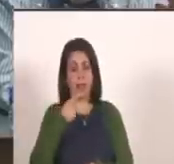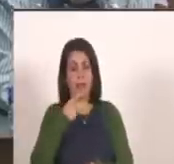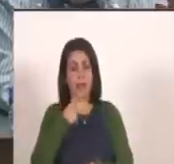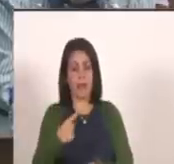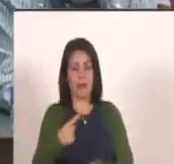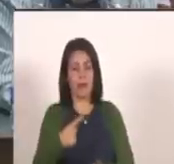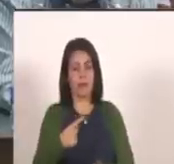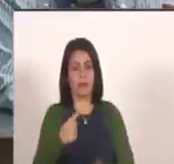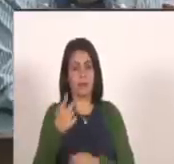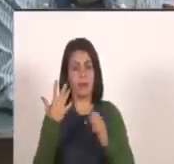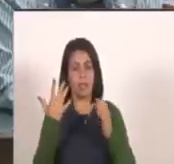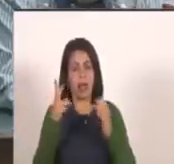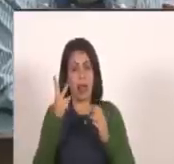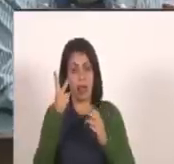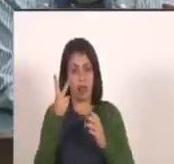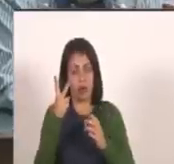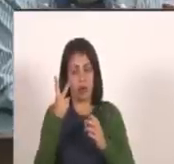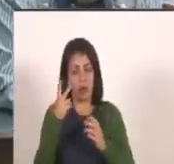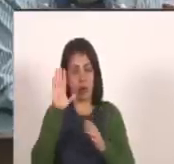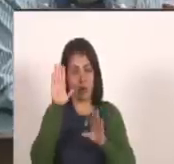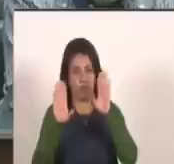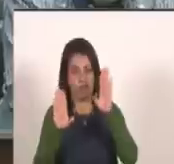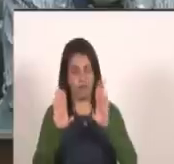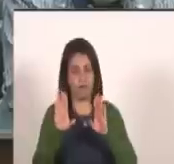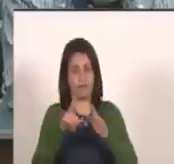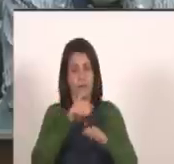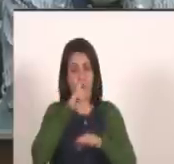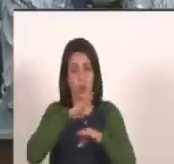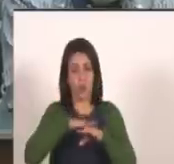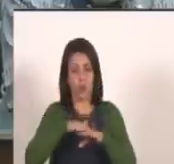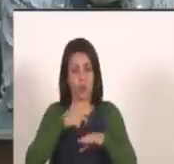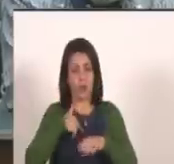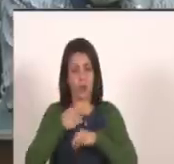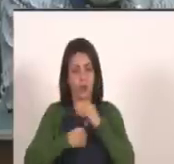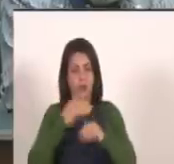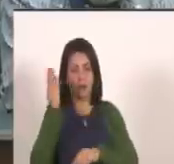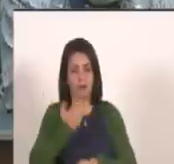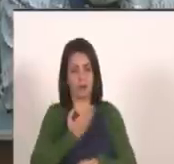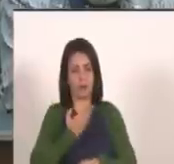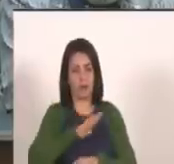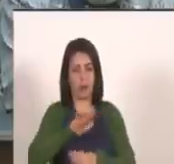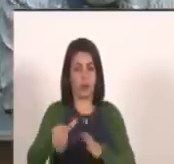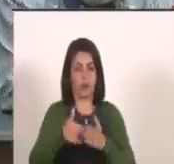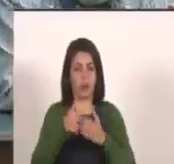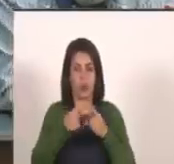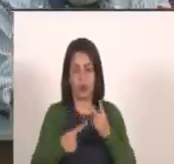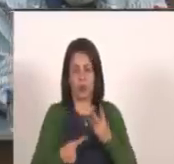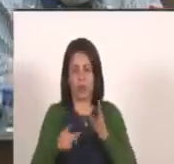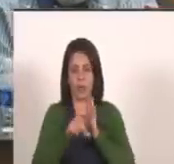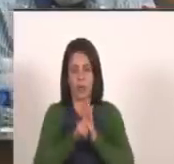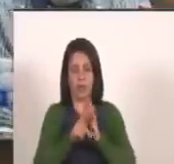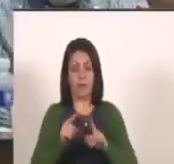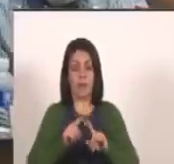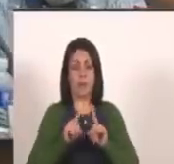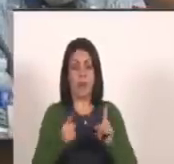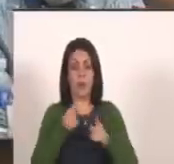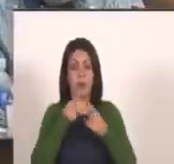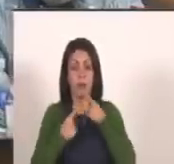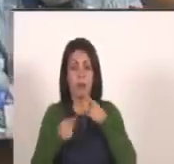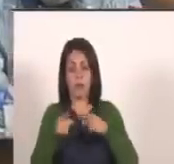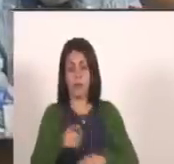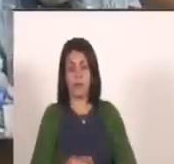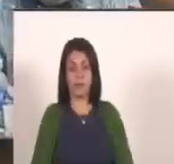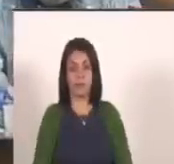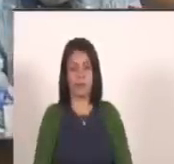dijo con las dos manos, si cometió un grave delito, que sea sancionado con todo el peso de la ley. Pues déjeme